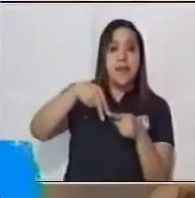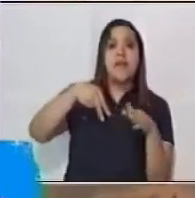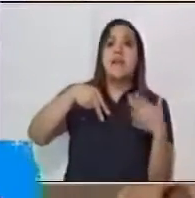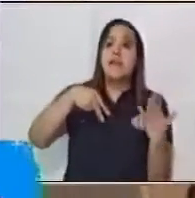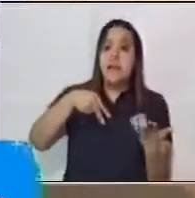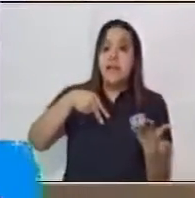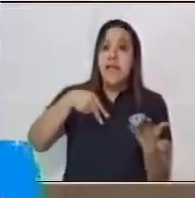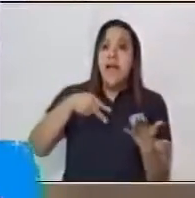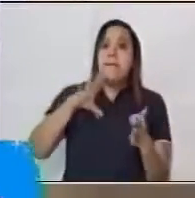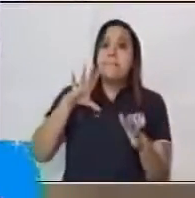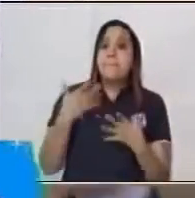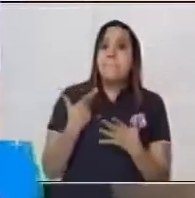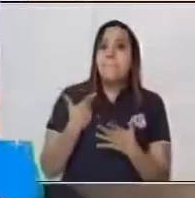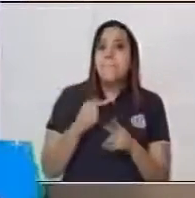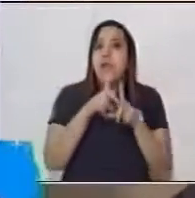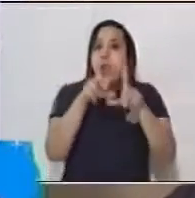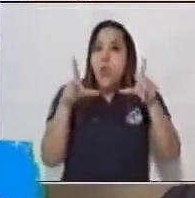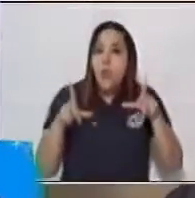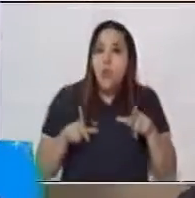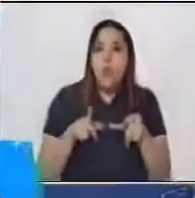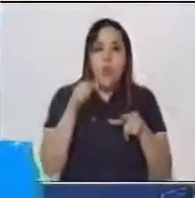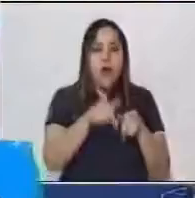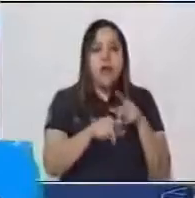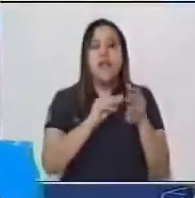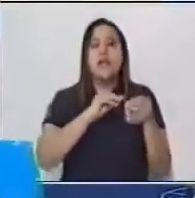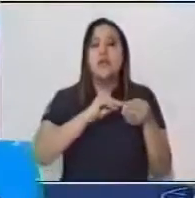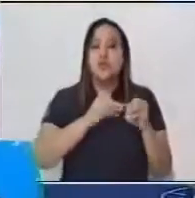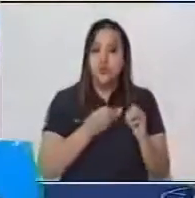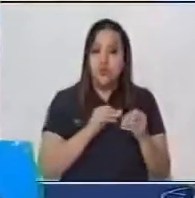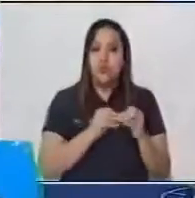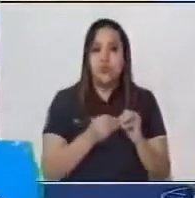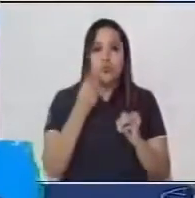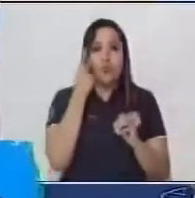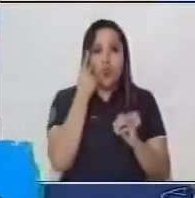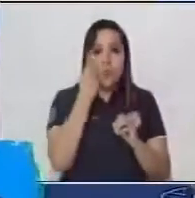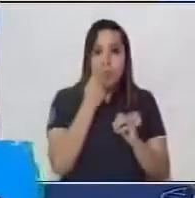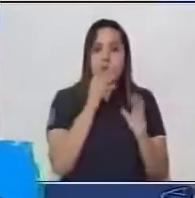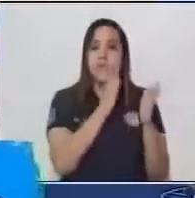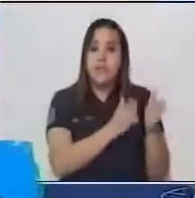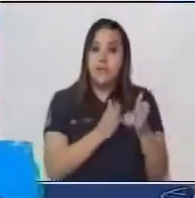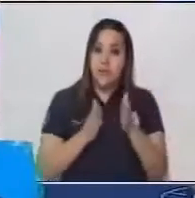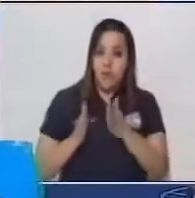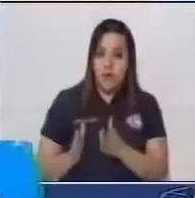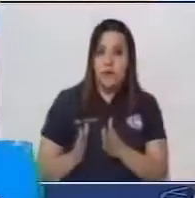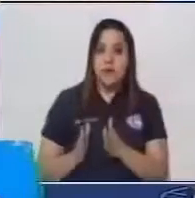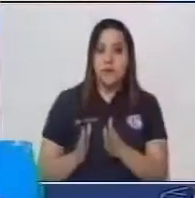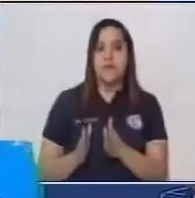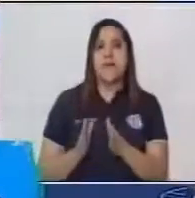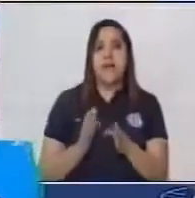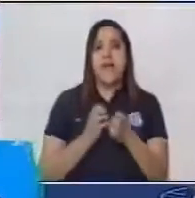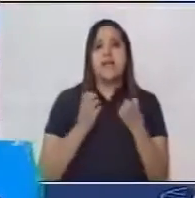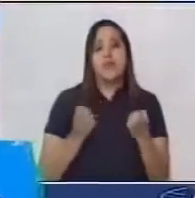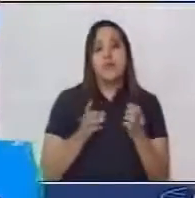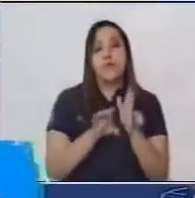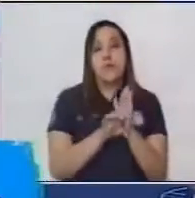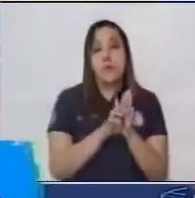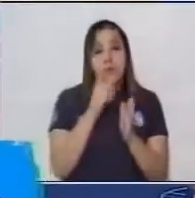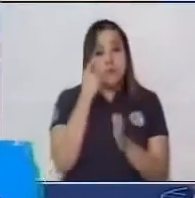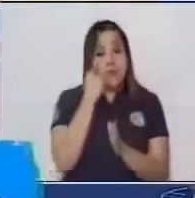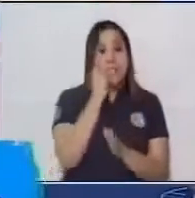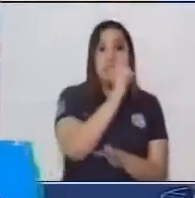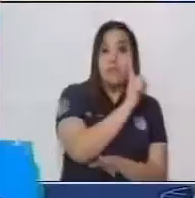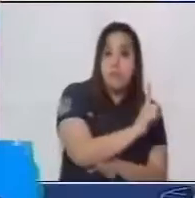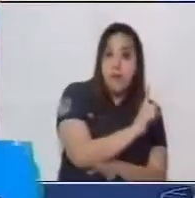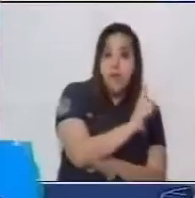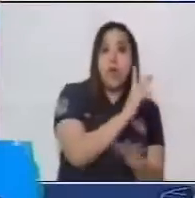la posición que ocupa cada uno de los términos en la secuencia. Entonces nos va a indicar si es el primero, si